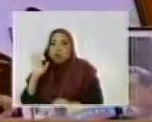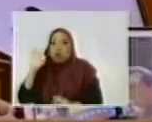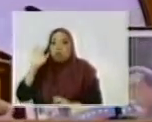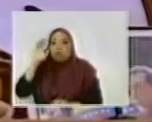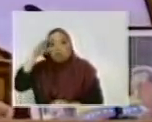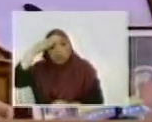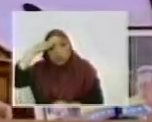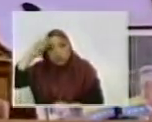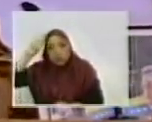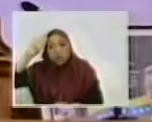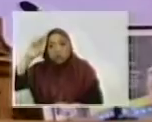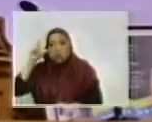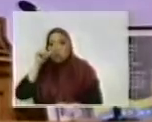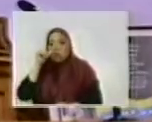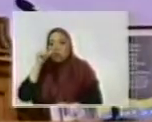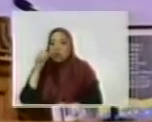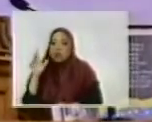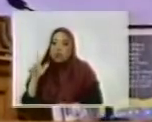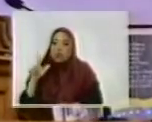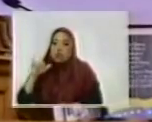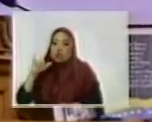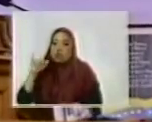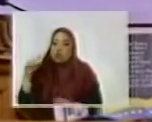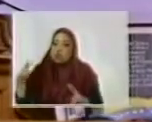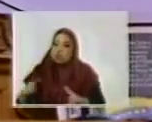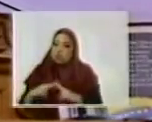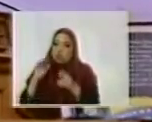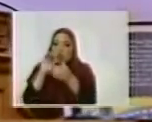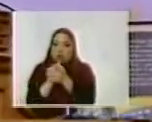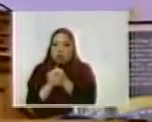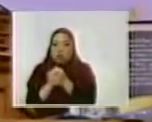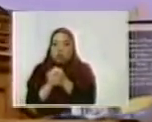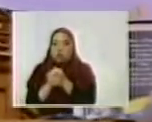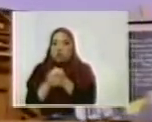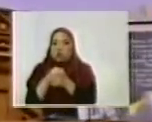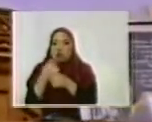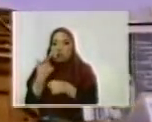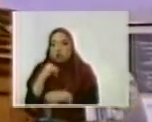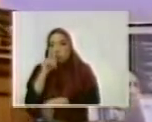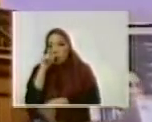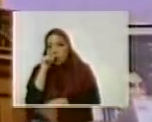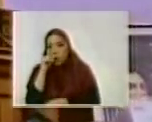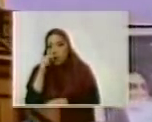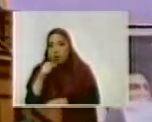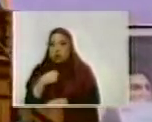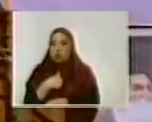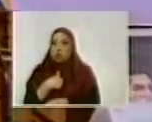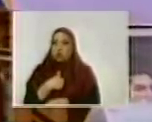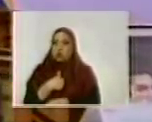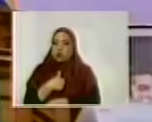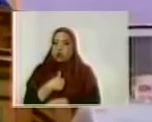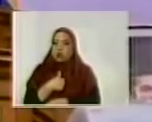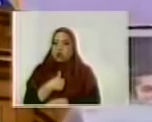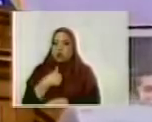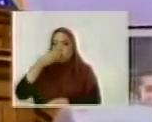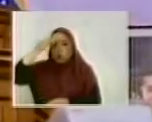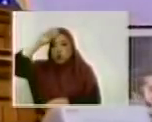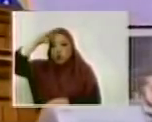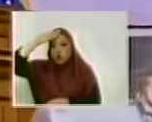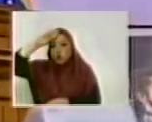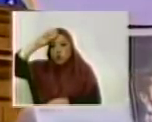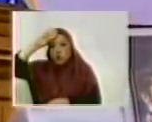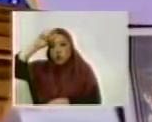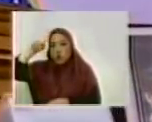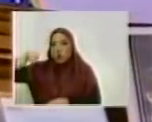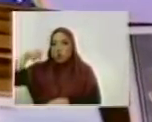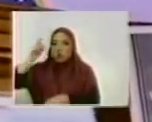tres personajes: Ali Rodríguez, el compañero de dossier, y yo no sé si fue que los cubanos, pero